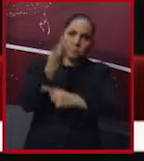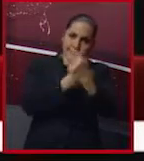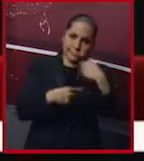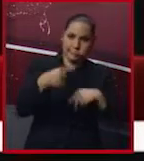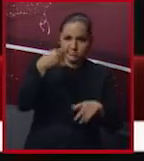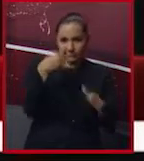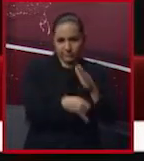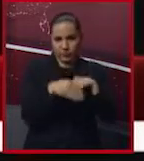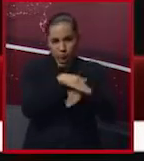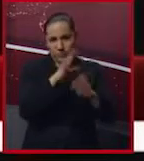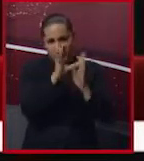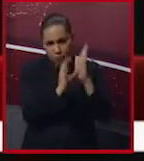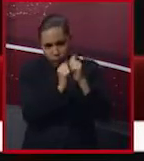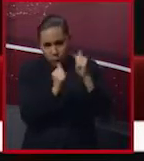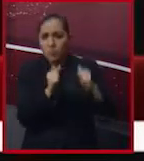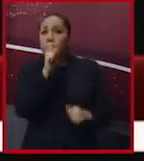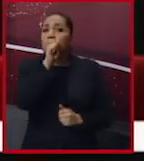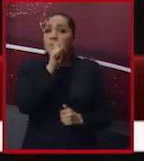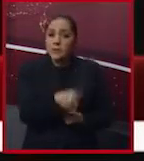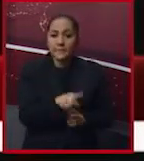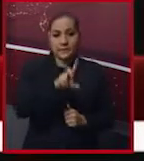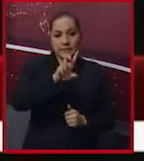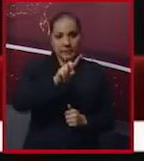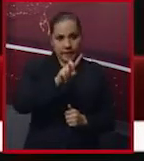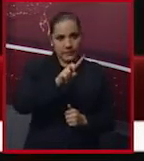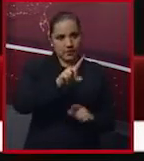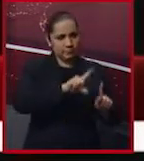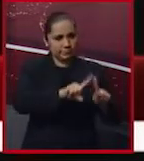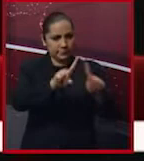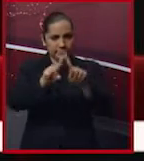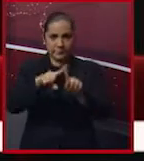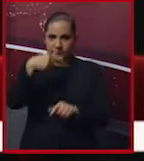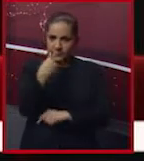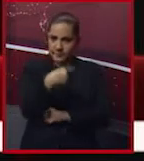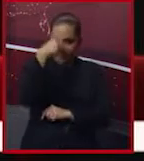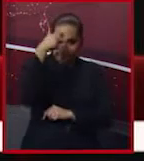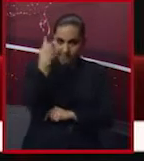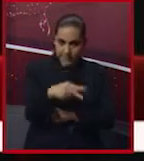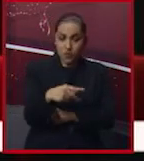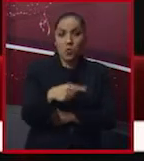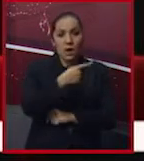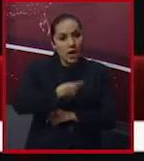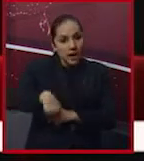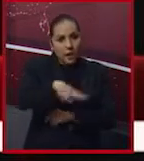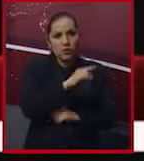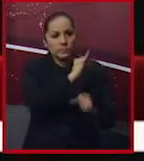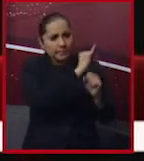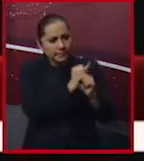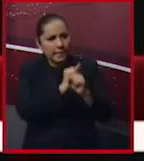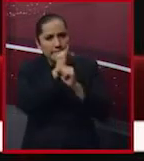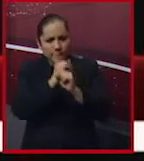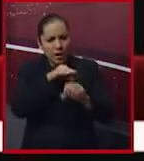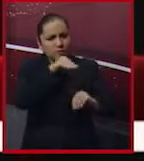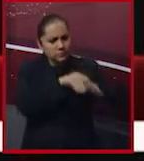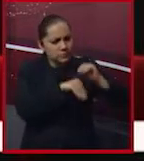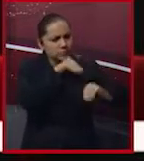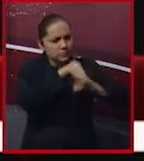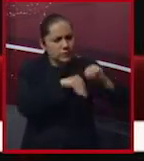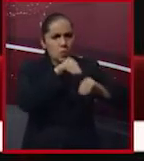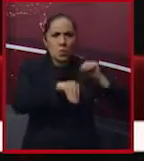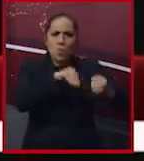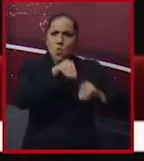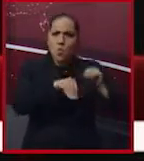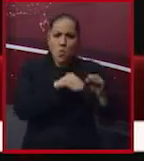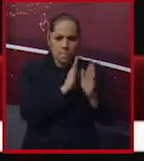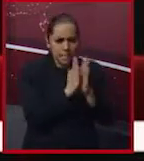de más de 30 constitucionalistas mexicanos que desembocaron en un trabajo de compilación que hoy se